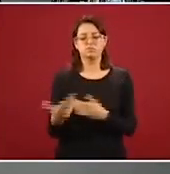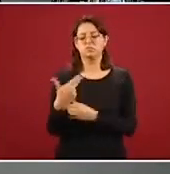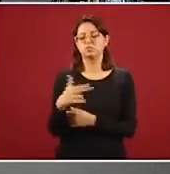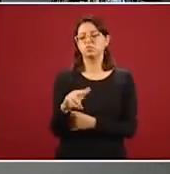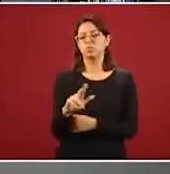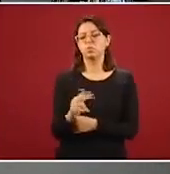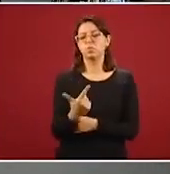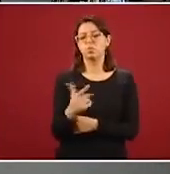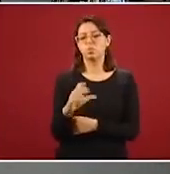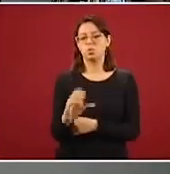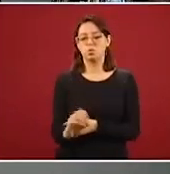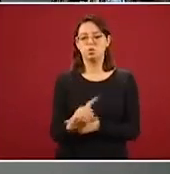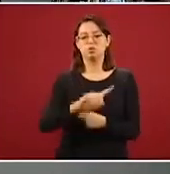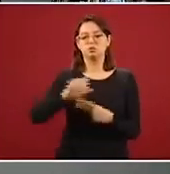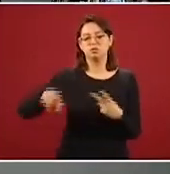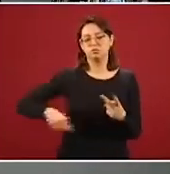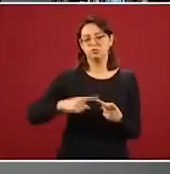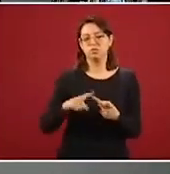Zoe.